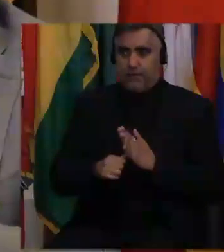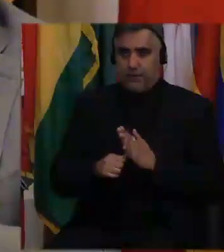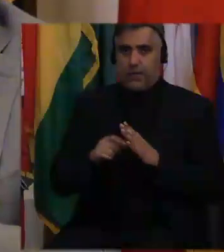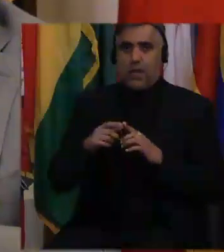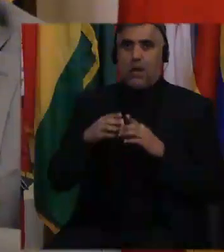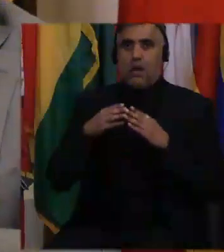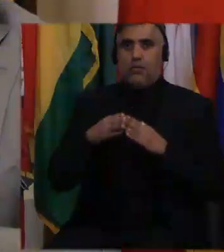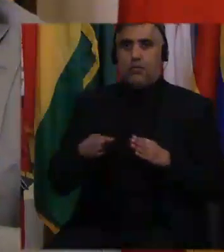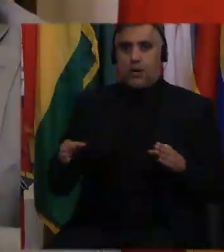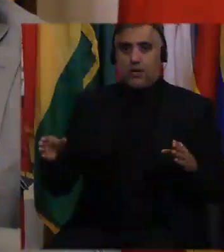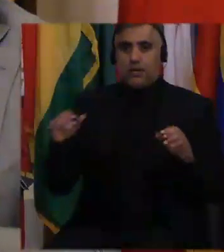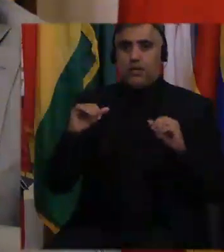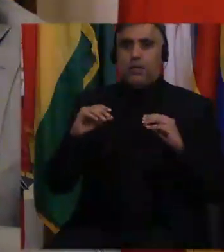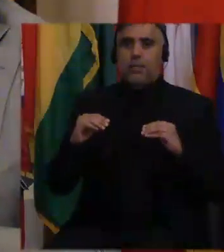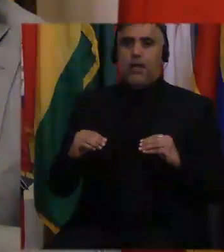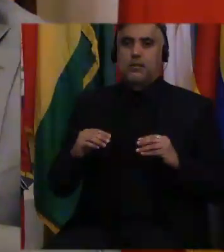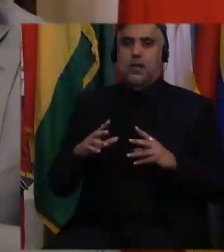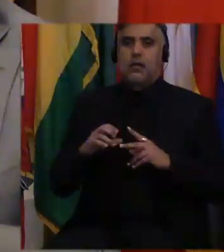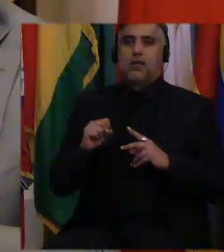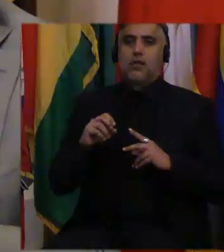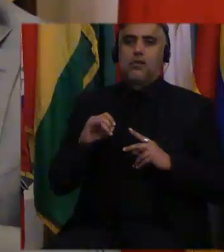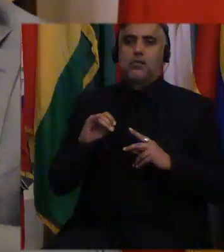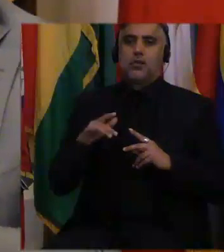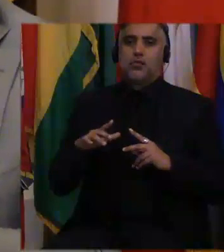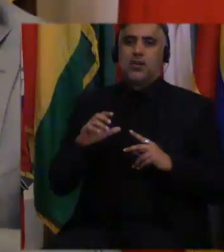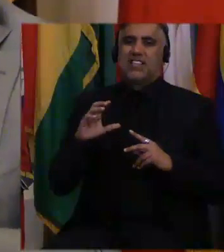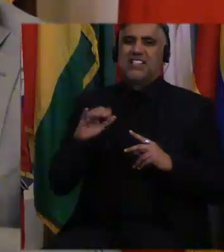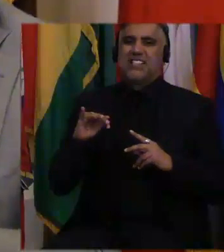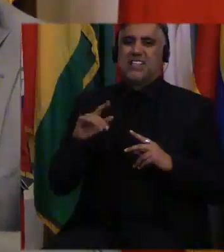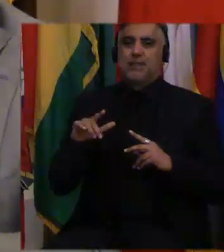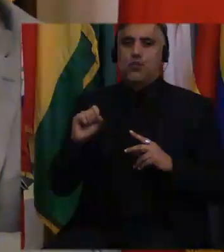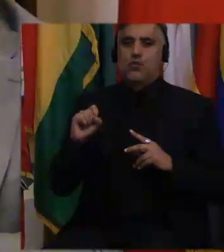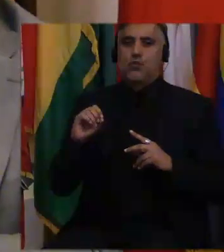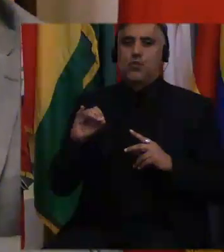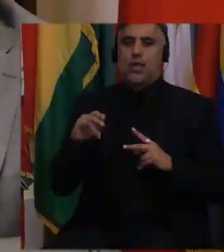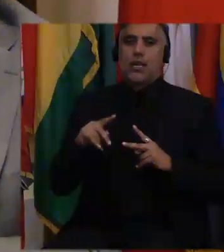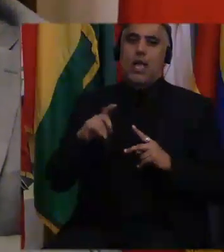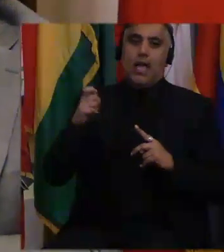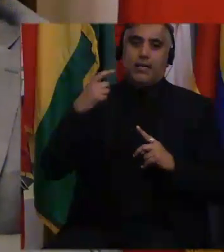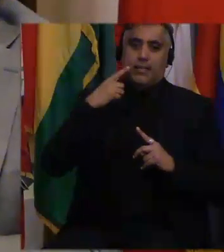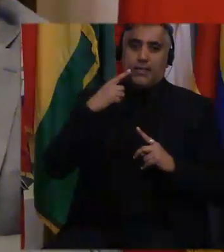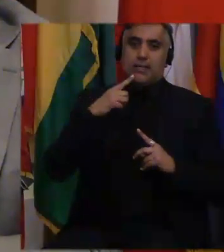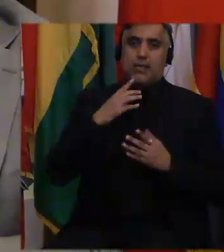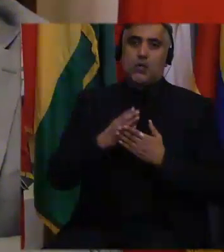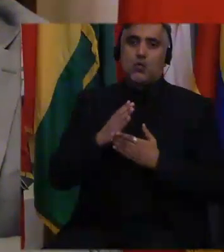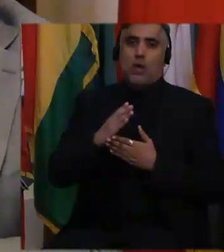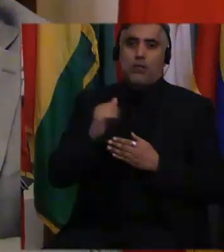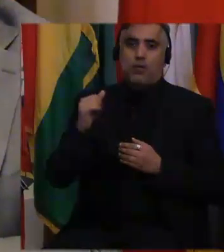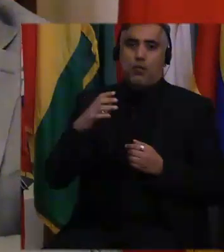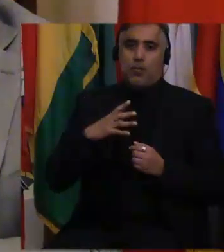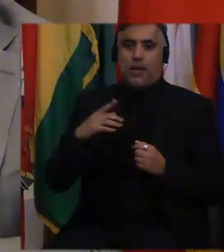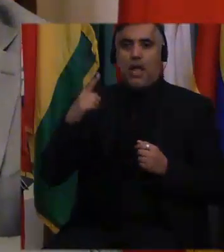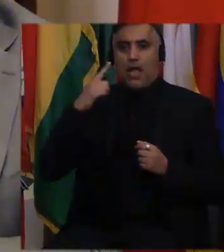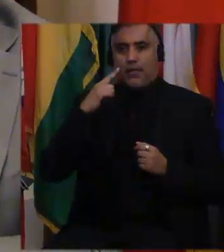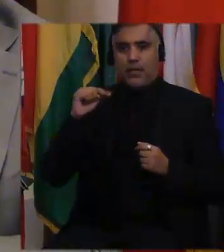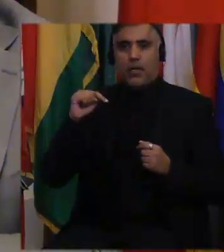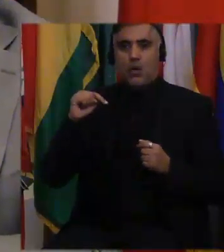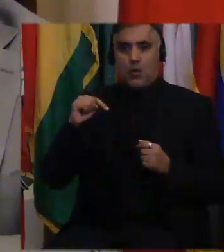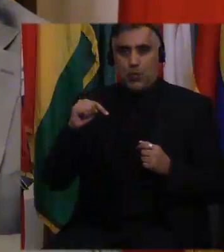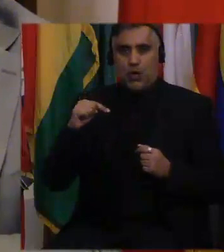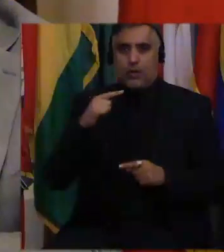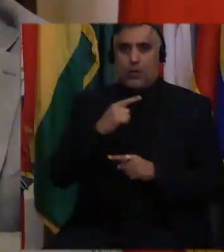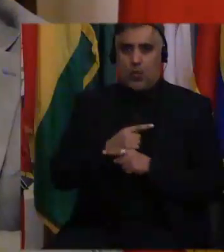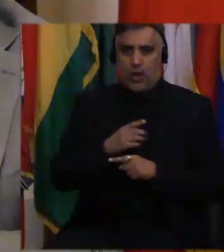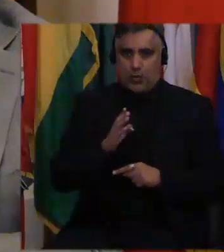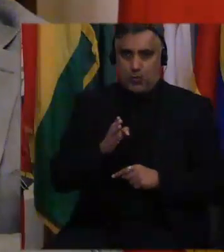civil y de los estados en la protección de los derechos de las mujeres. Yo creo que es un buen camino y estamos integralmente a la disposición de